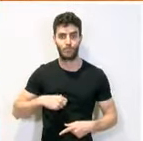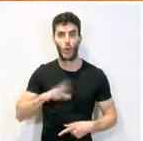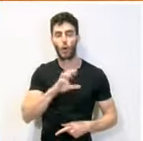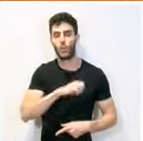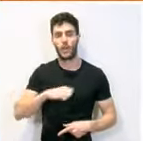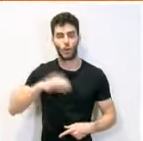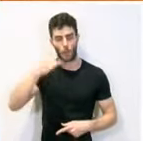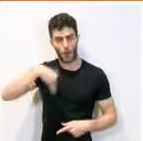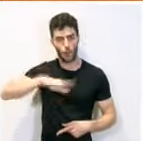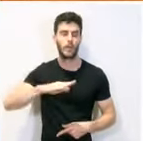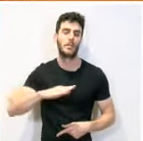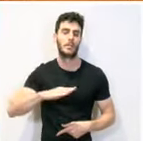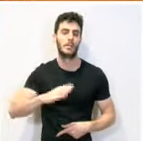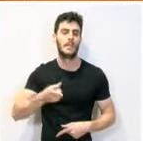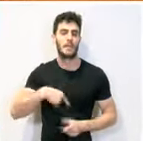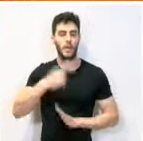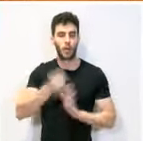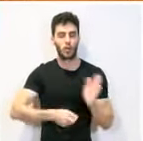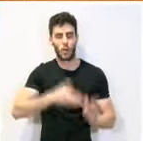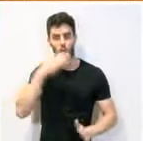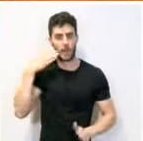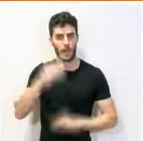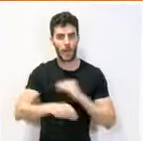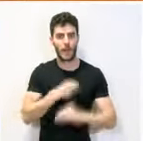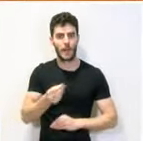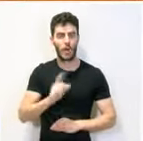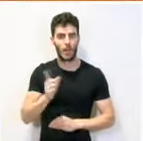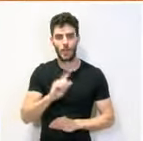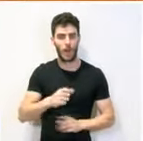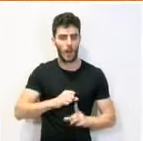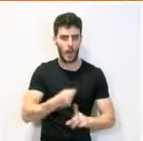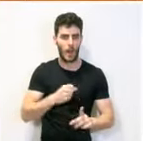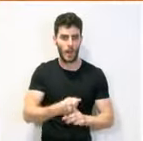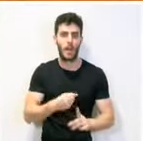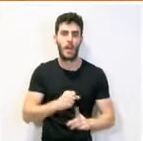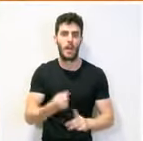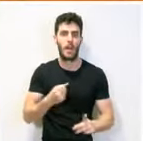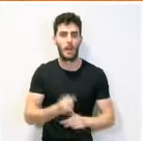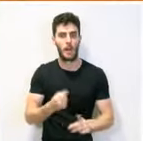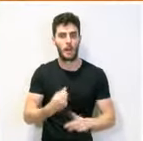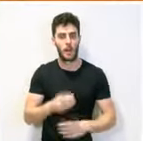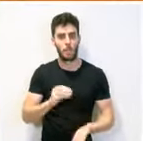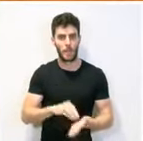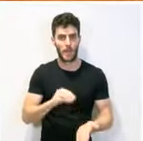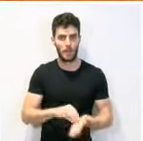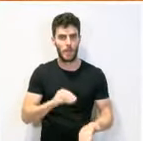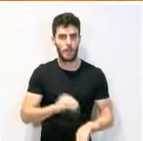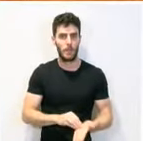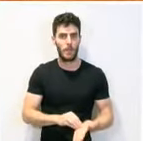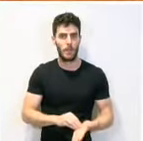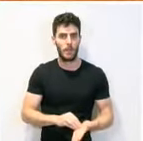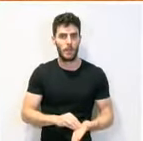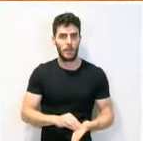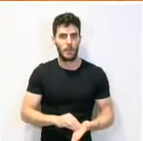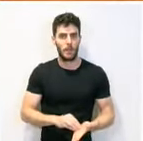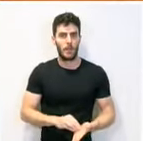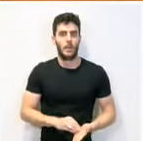además hacerlo en condiciones de dignidad y no sometidas a los acosos que en múltiples ocasiones